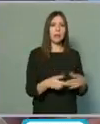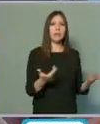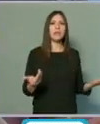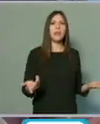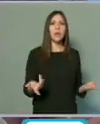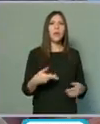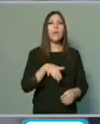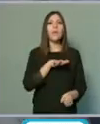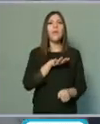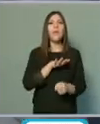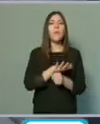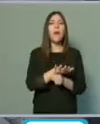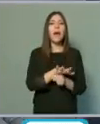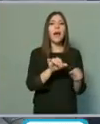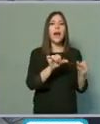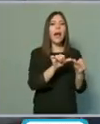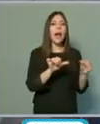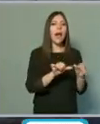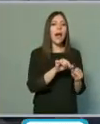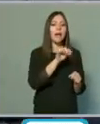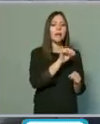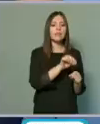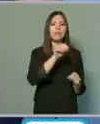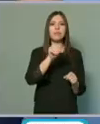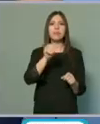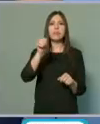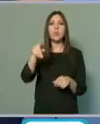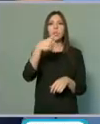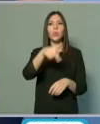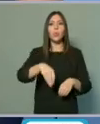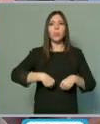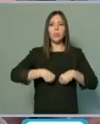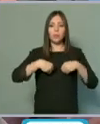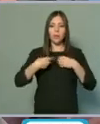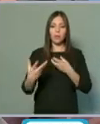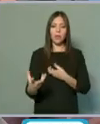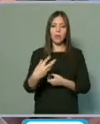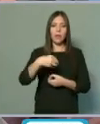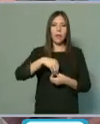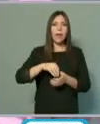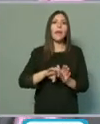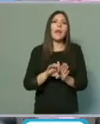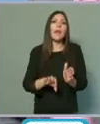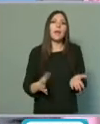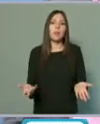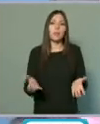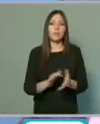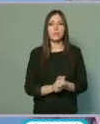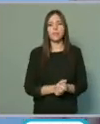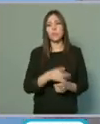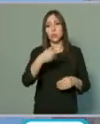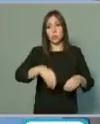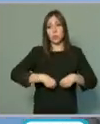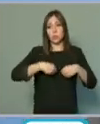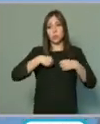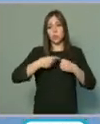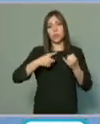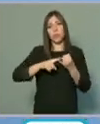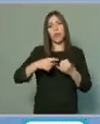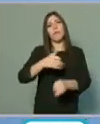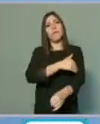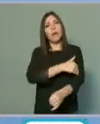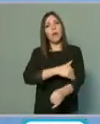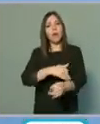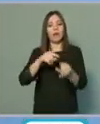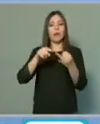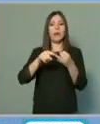las áreas que integran tu vida? Por ejemplo, en tu caso, Enrique. Pues, mira, la familia, ¿no? El